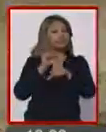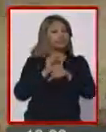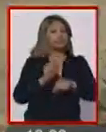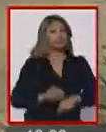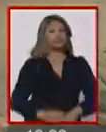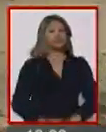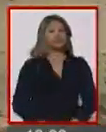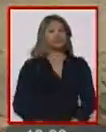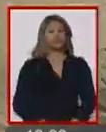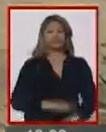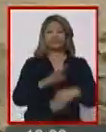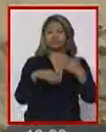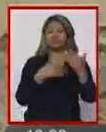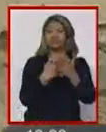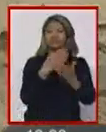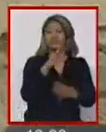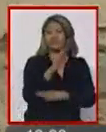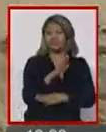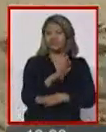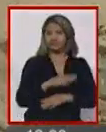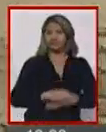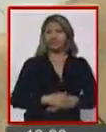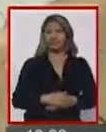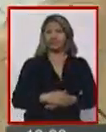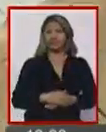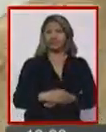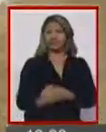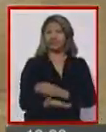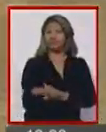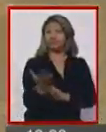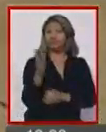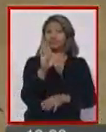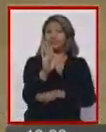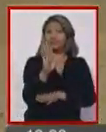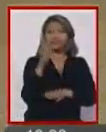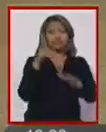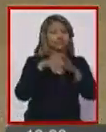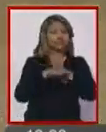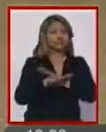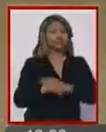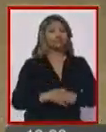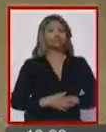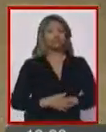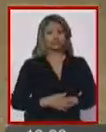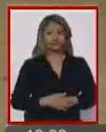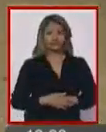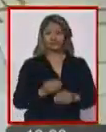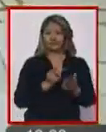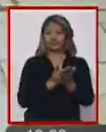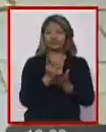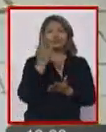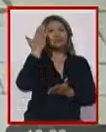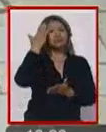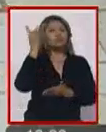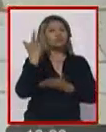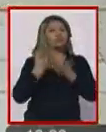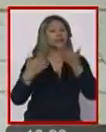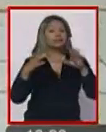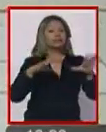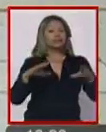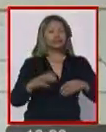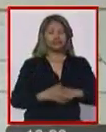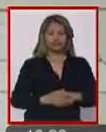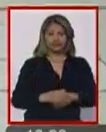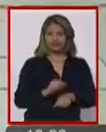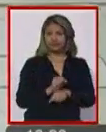trabajar. Sí, todas las tardes ingresamos, en el día trabajamos, en la tarde ingresamos otra vez de nuevo adentro y la verdad no sabemos qué es lo que los policías quieren